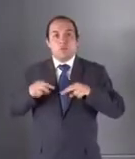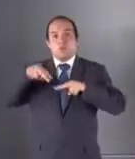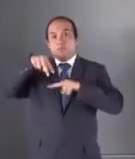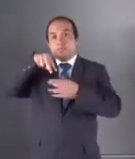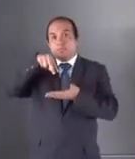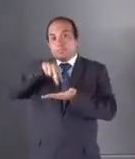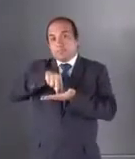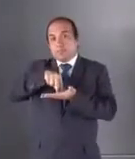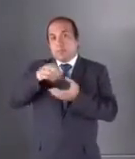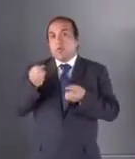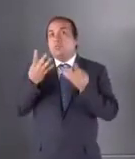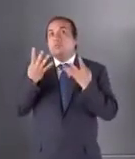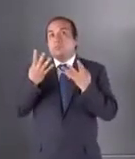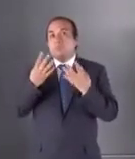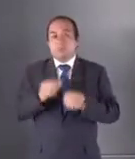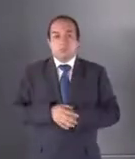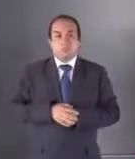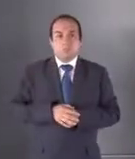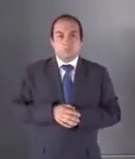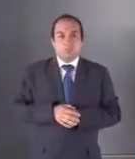y hasta cuántas?